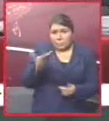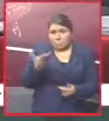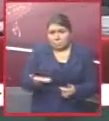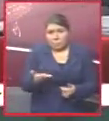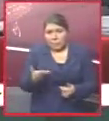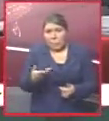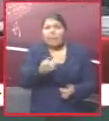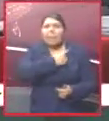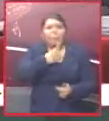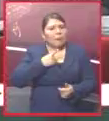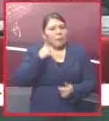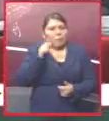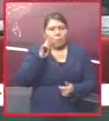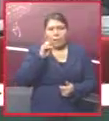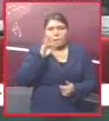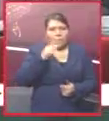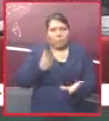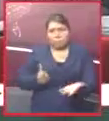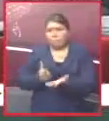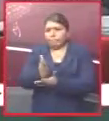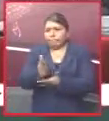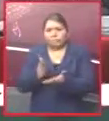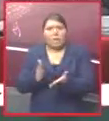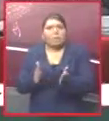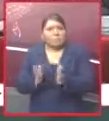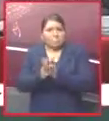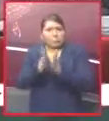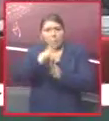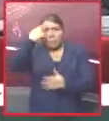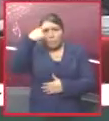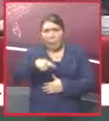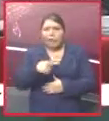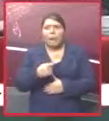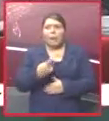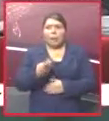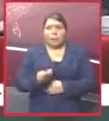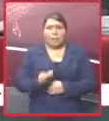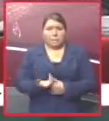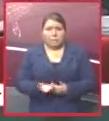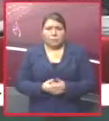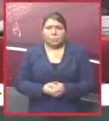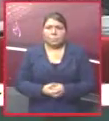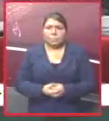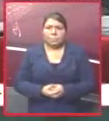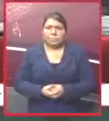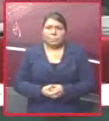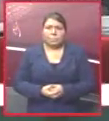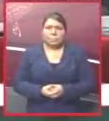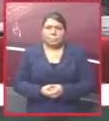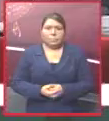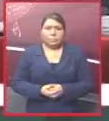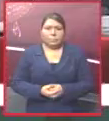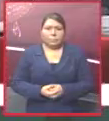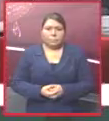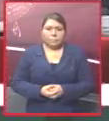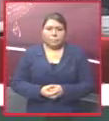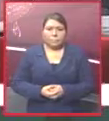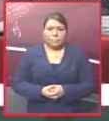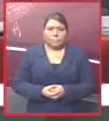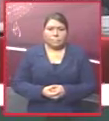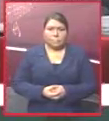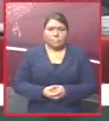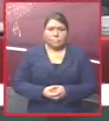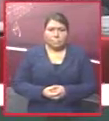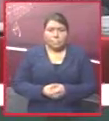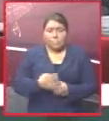inmediata la Procuraduría para exigirles a las escuelas particulares que no exijan que el uniforme sea